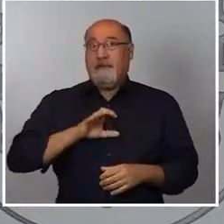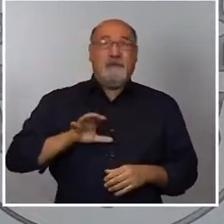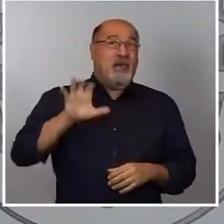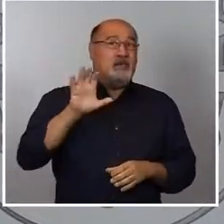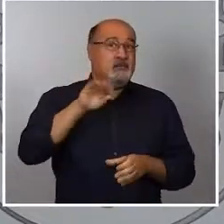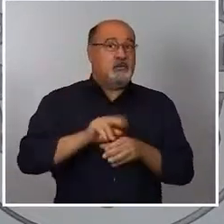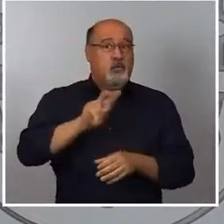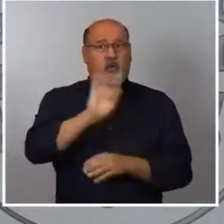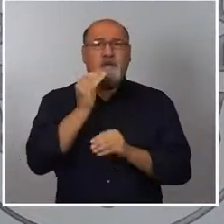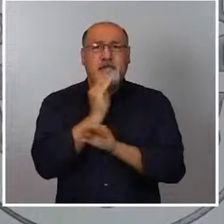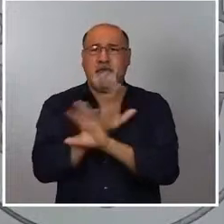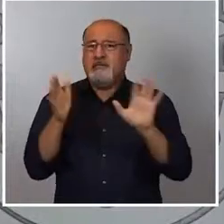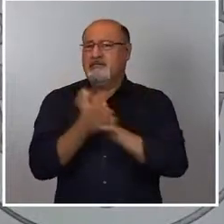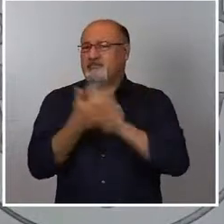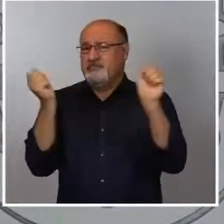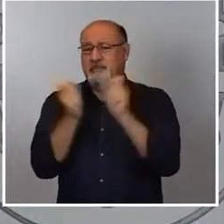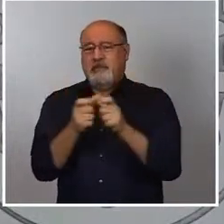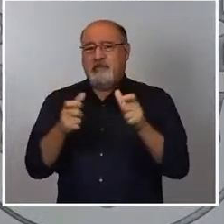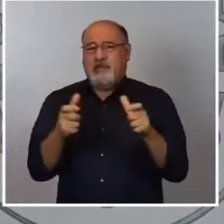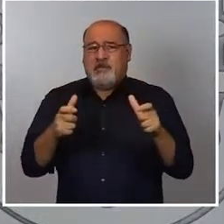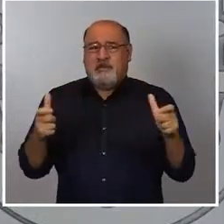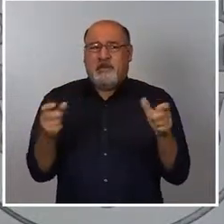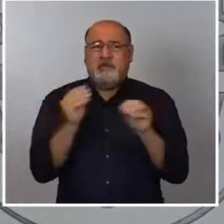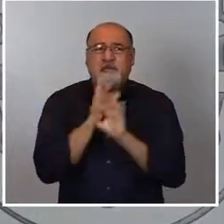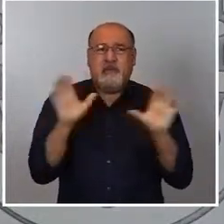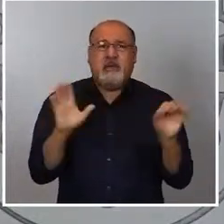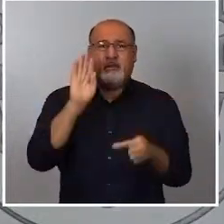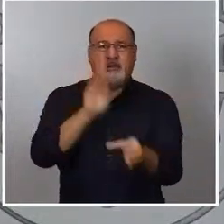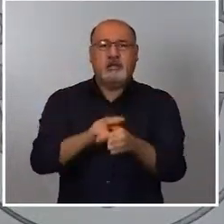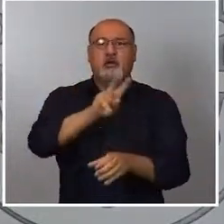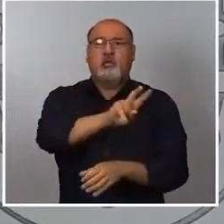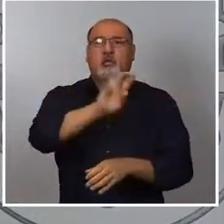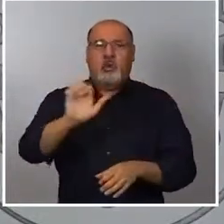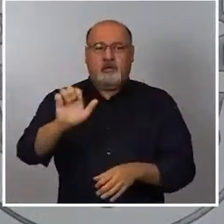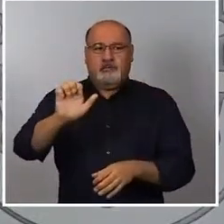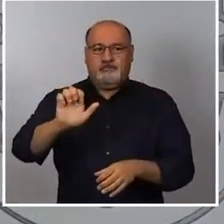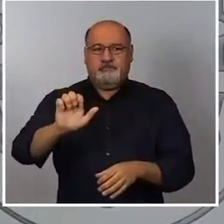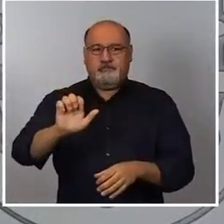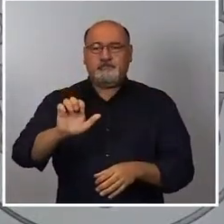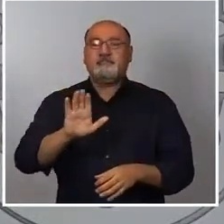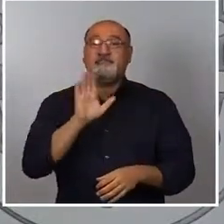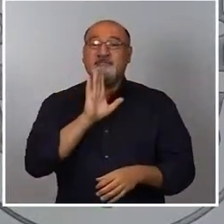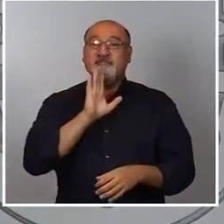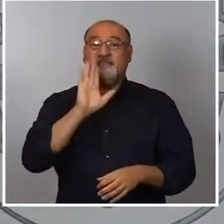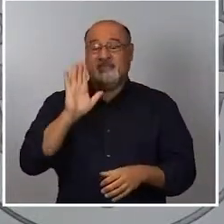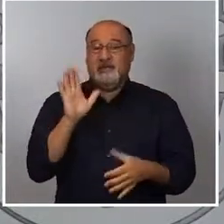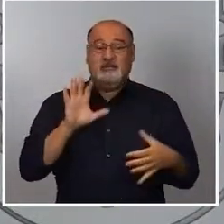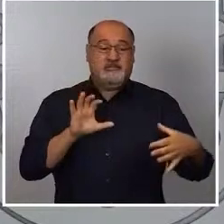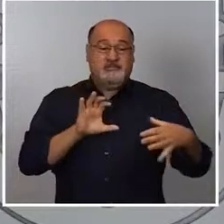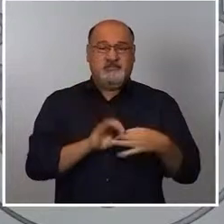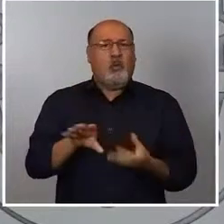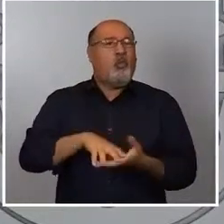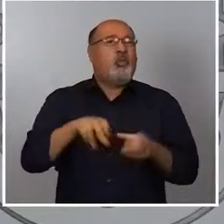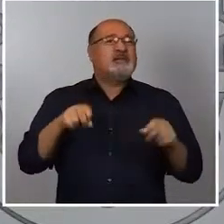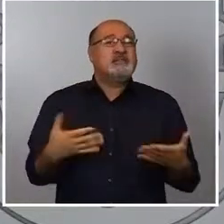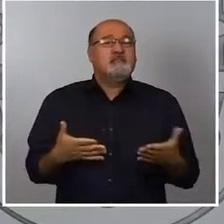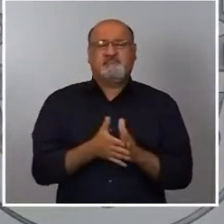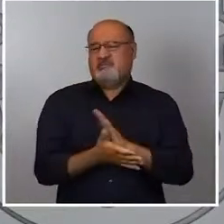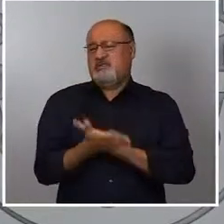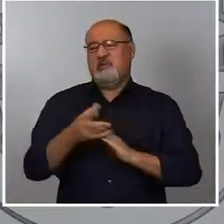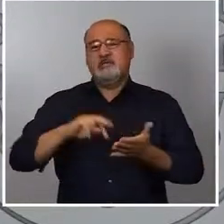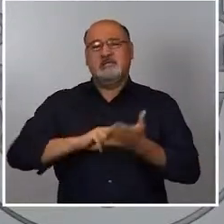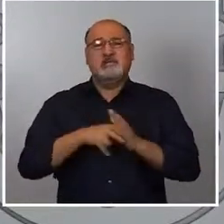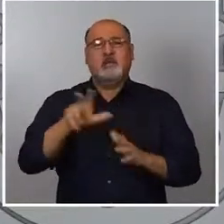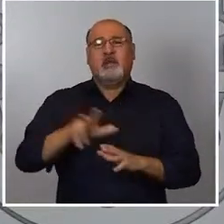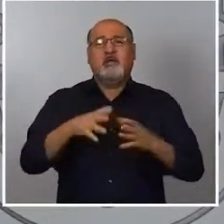mejor ritmo de vacunación tenemos en la unión europea sin duda alguna tiene que ver con la fortaleza de nuestro sistema nacional de